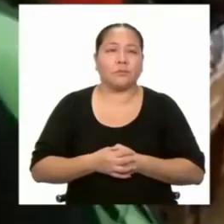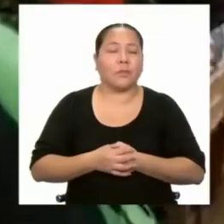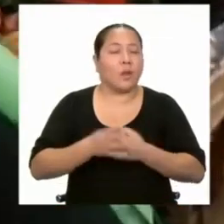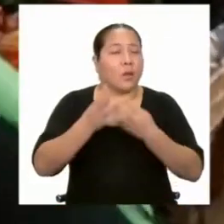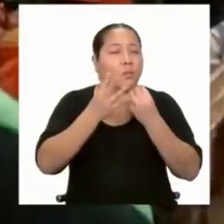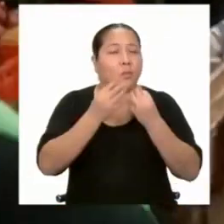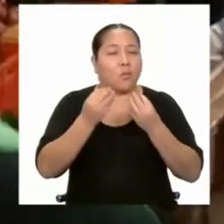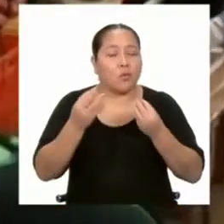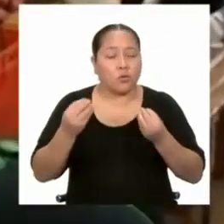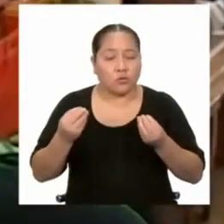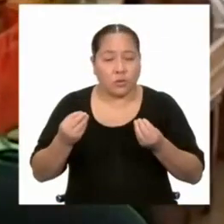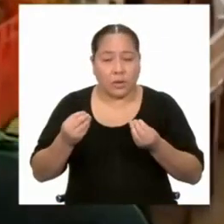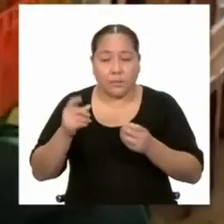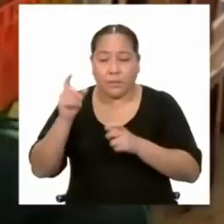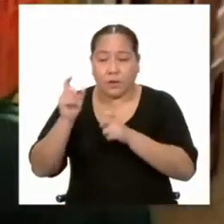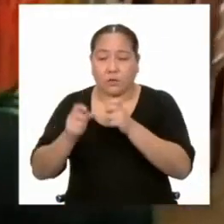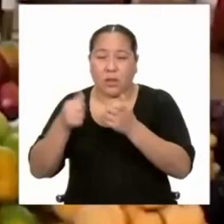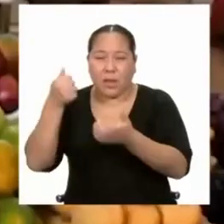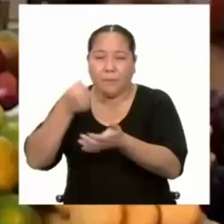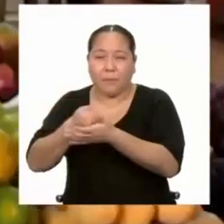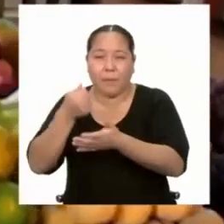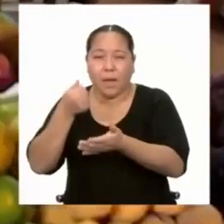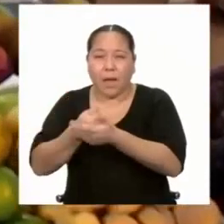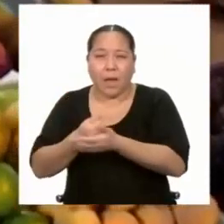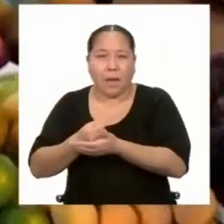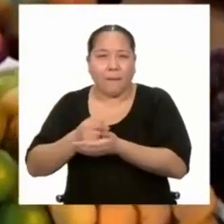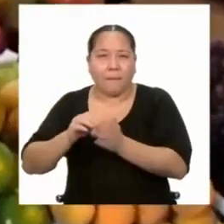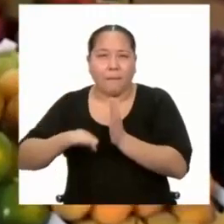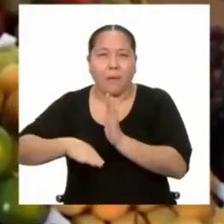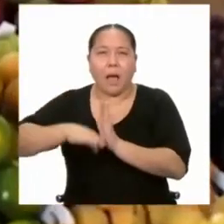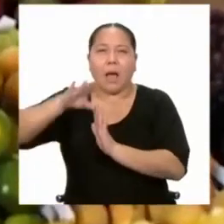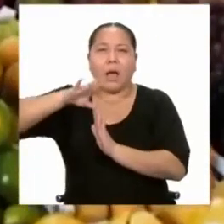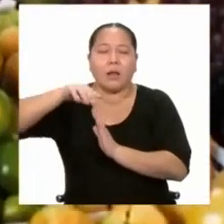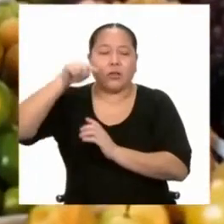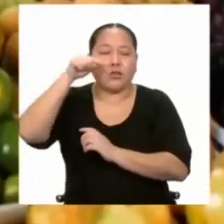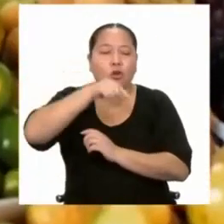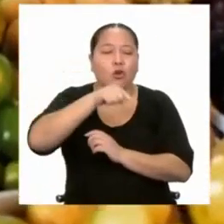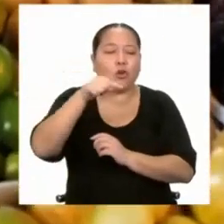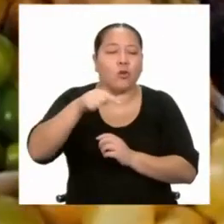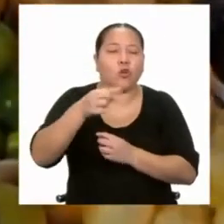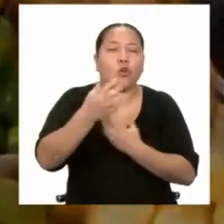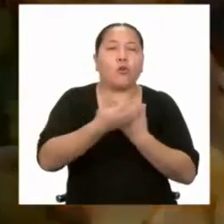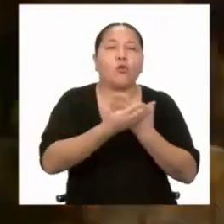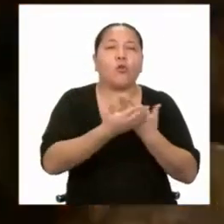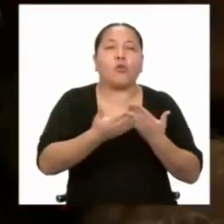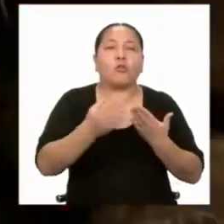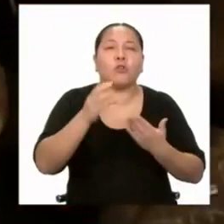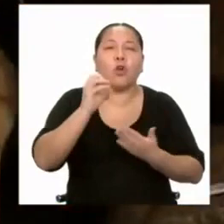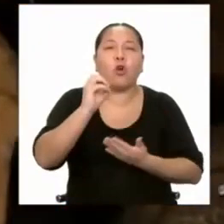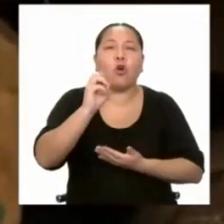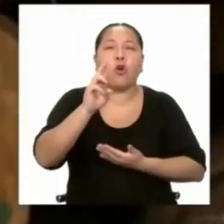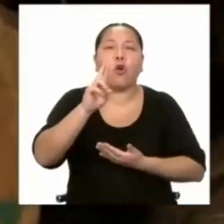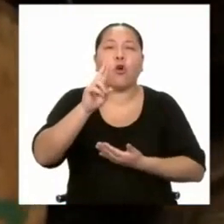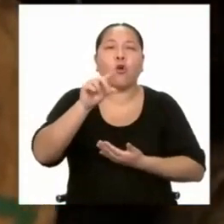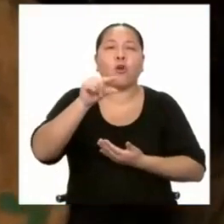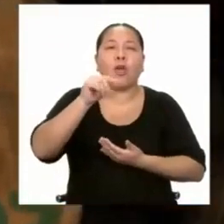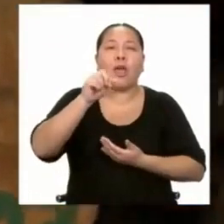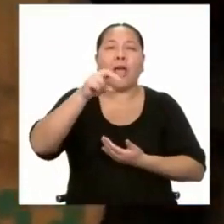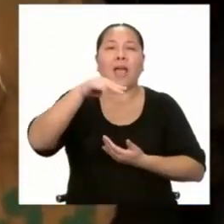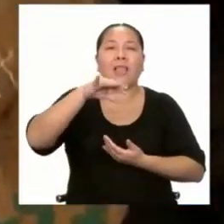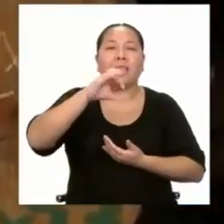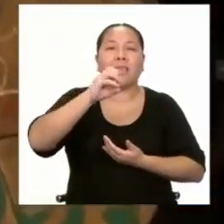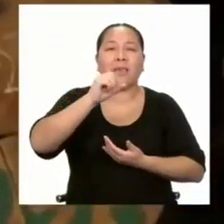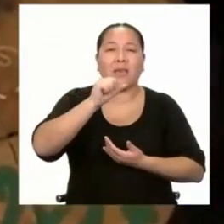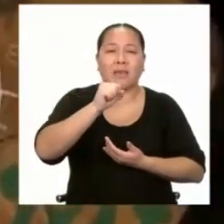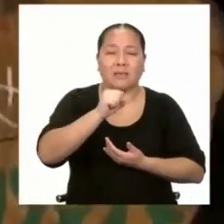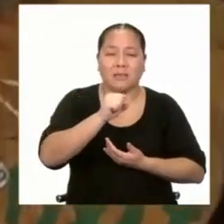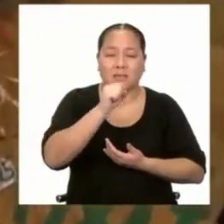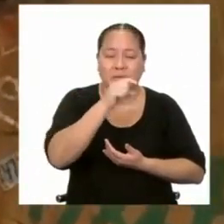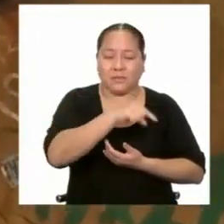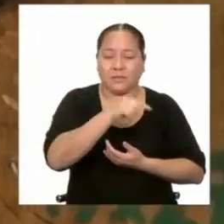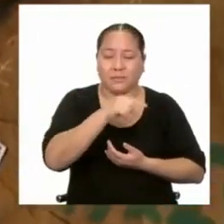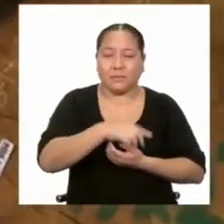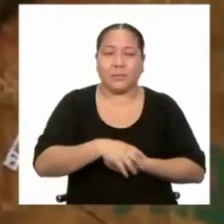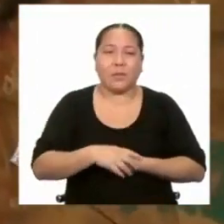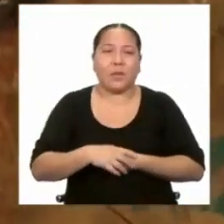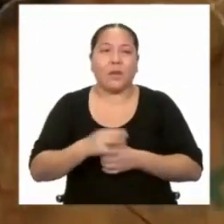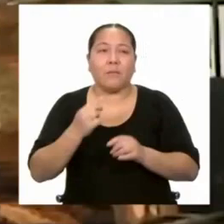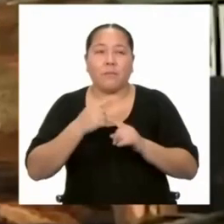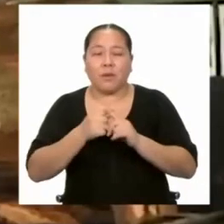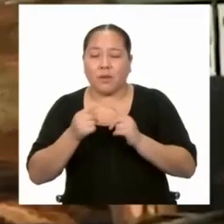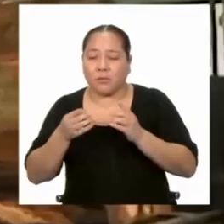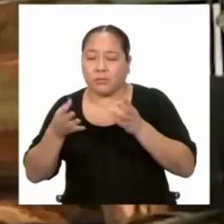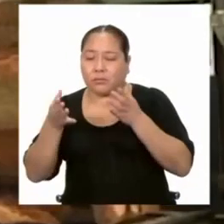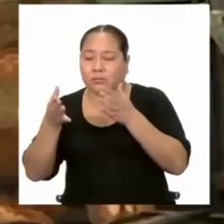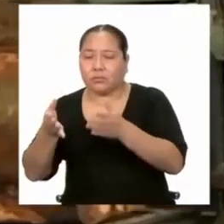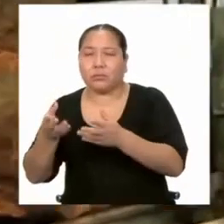Muchos pagan más por lo orgánico, por la ventaja de la calidad. Pero hay un creciente mercado específicamente para los